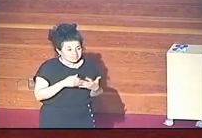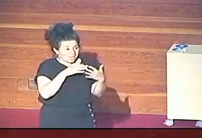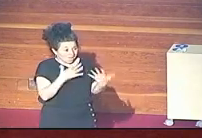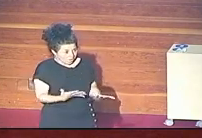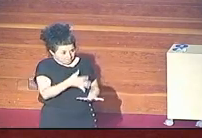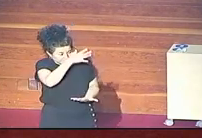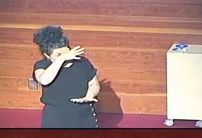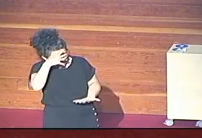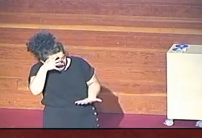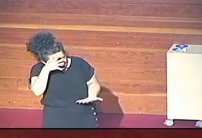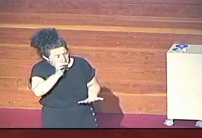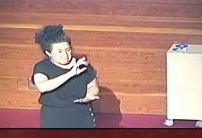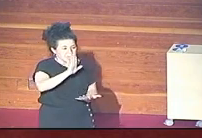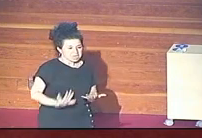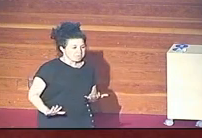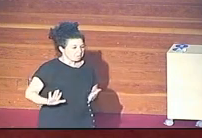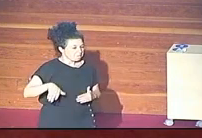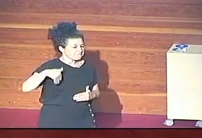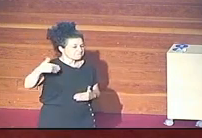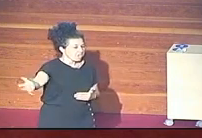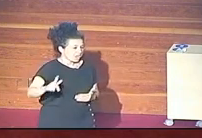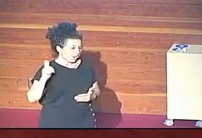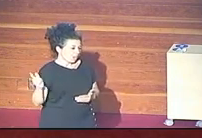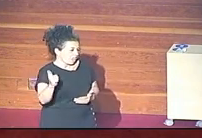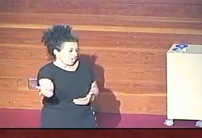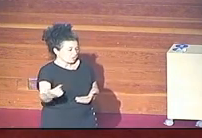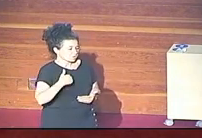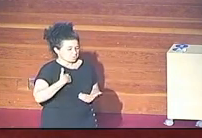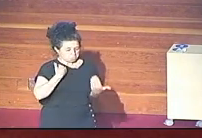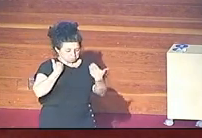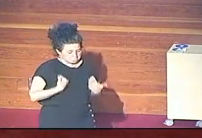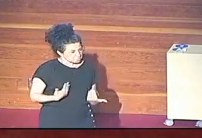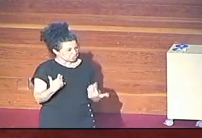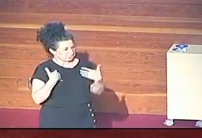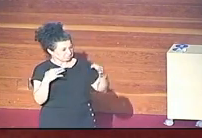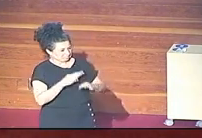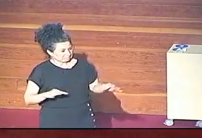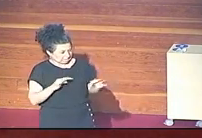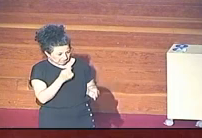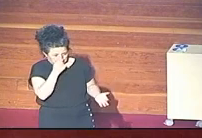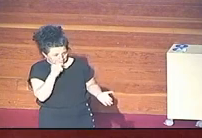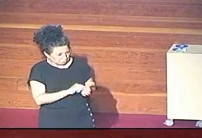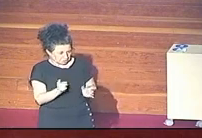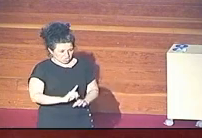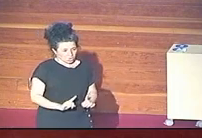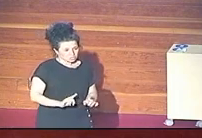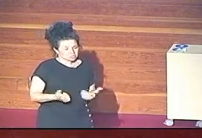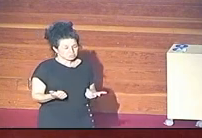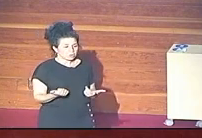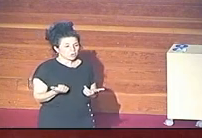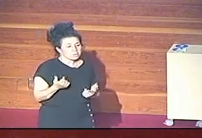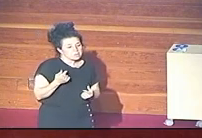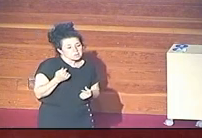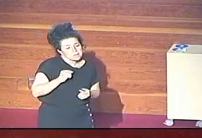en carne propia y de modo inmediato yo creo que bueno pues era unos efectos